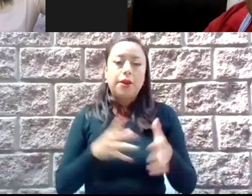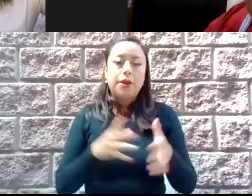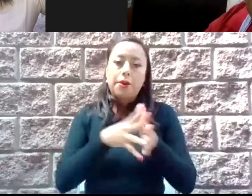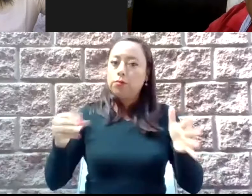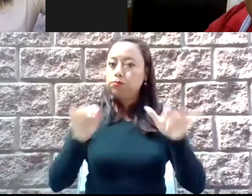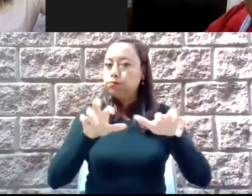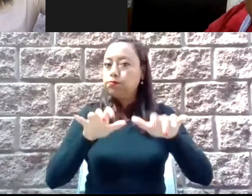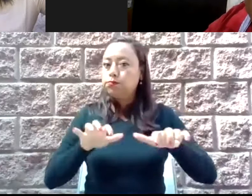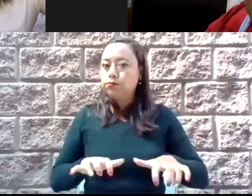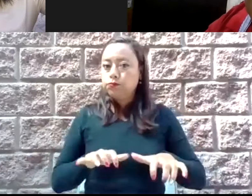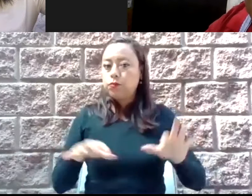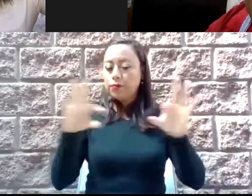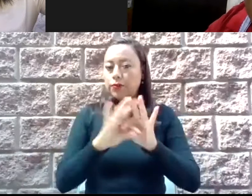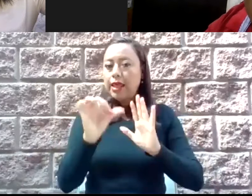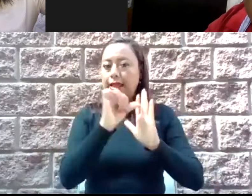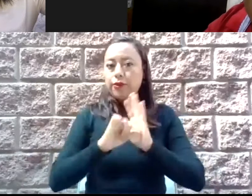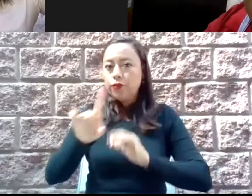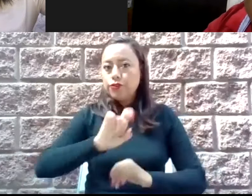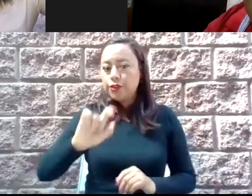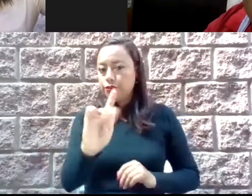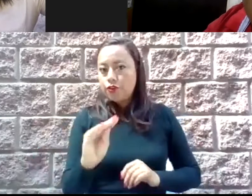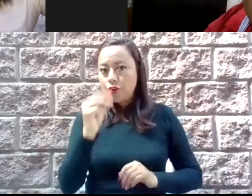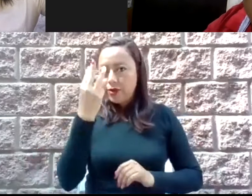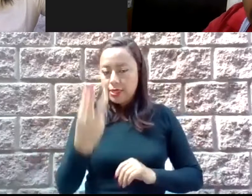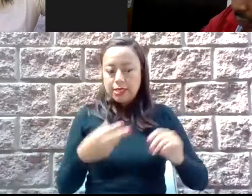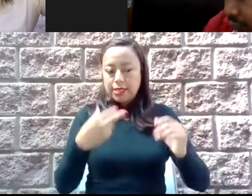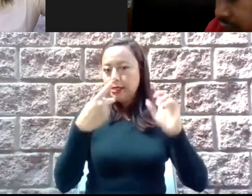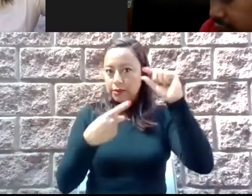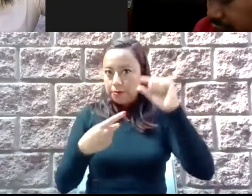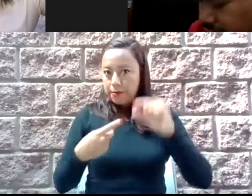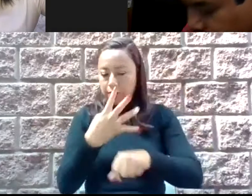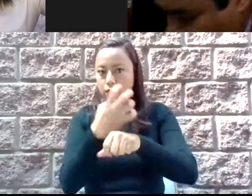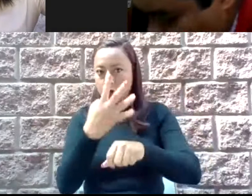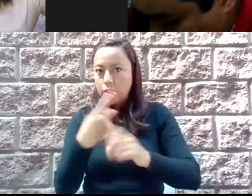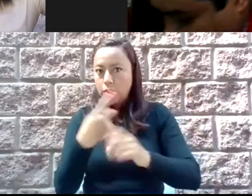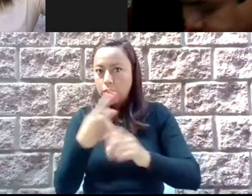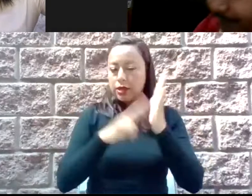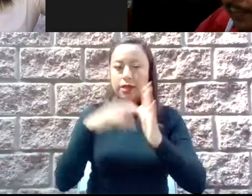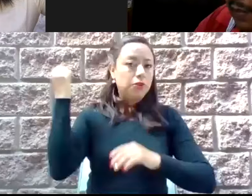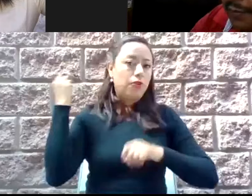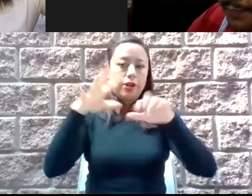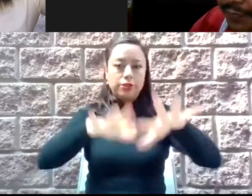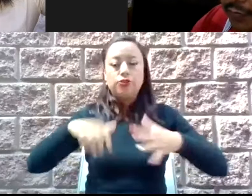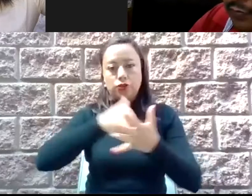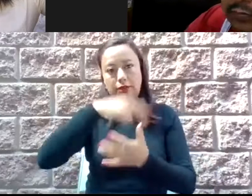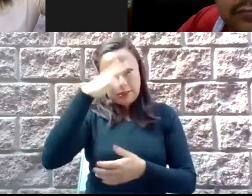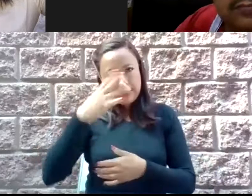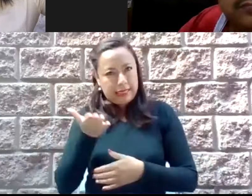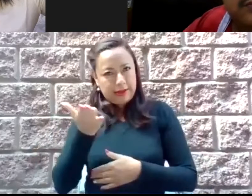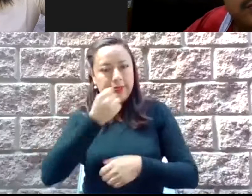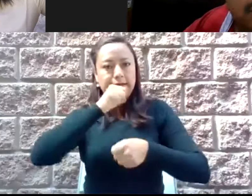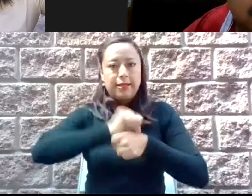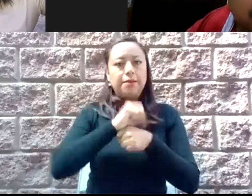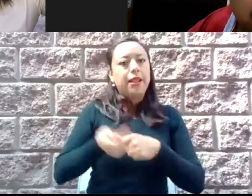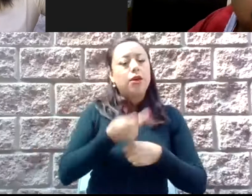conformidad con el artículo ciento noventa tres, párrafo cuarto del reglamento del Congreso de la Ciudad de México, solicitando a la Secretaría consulte a los